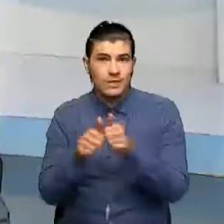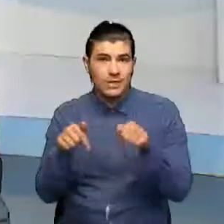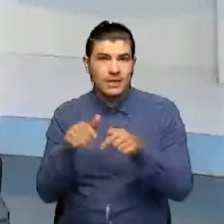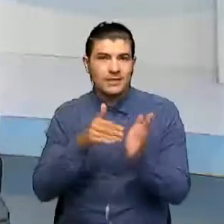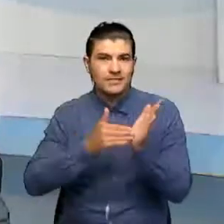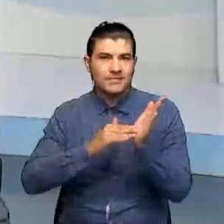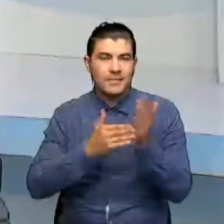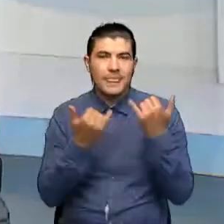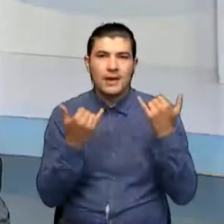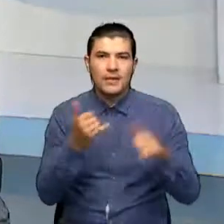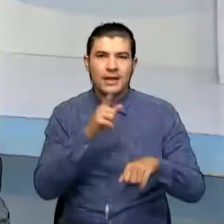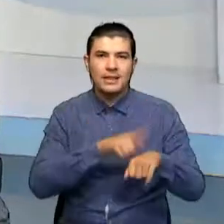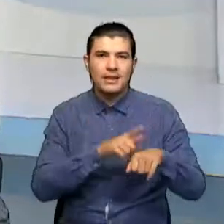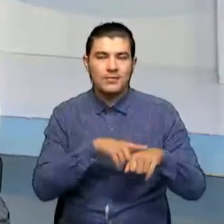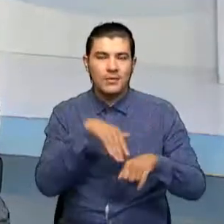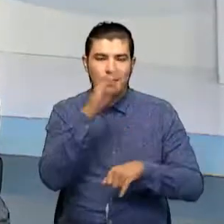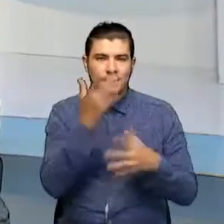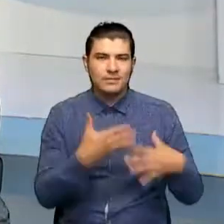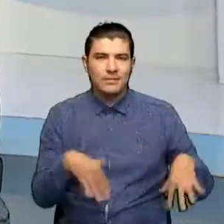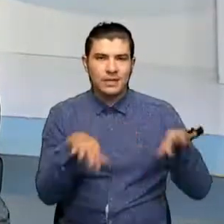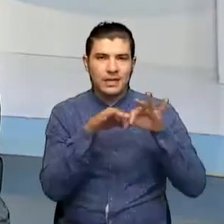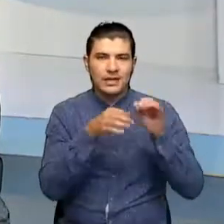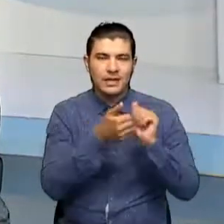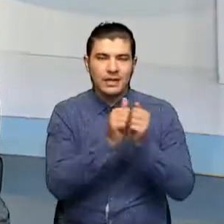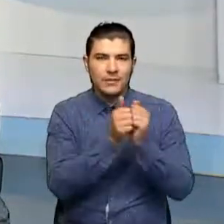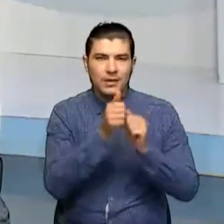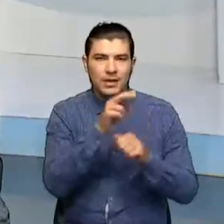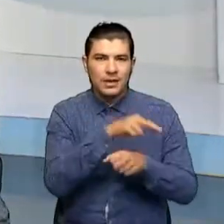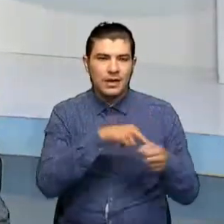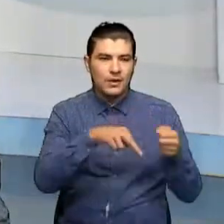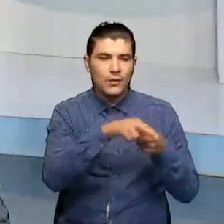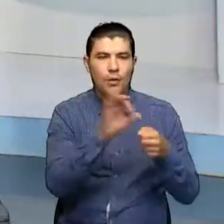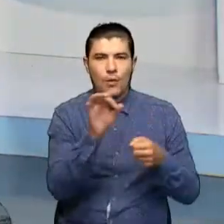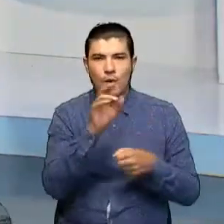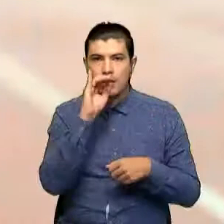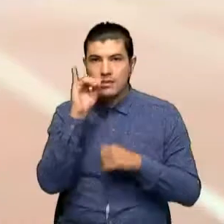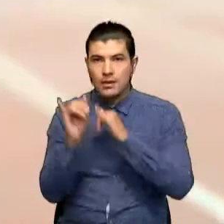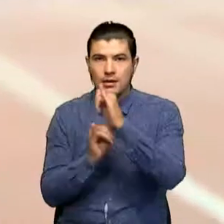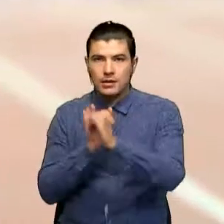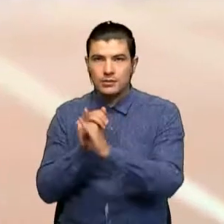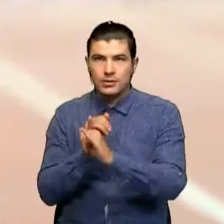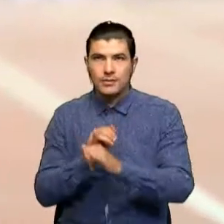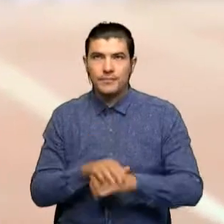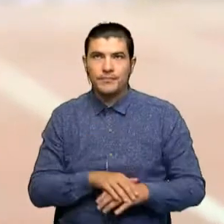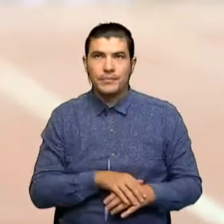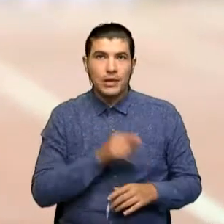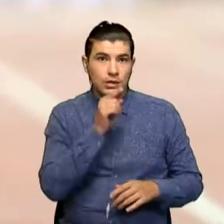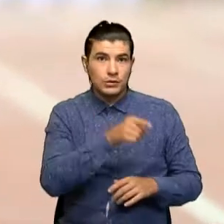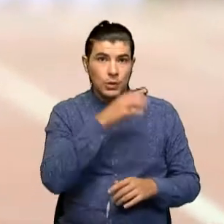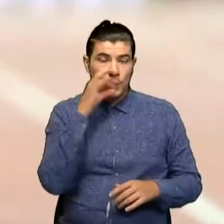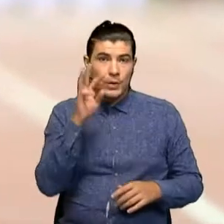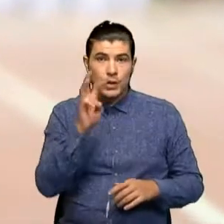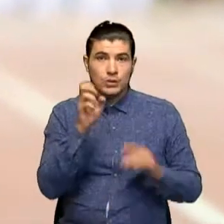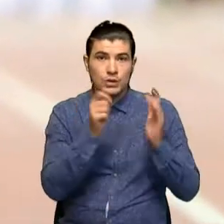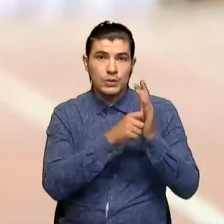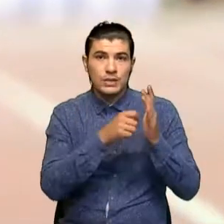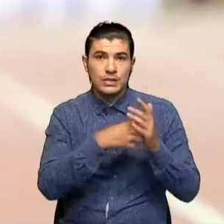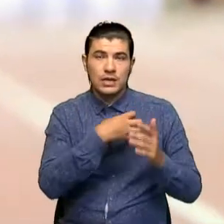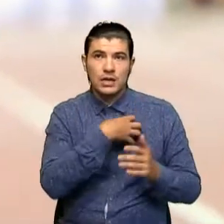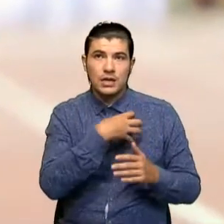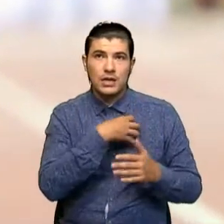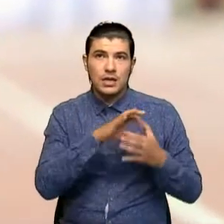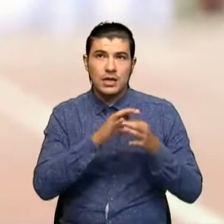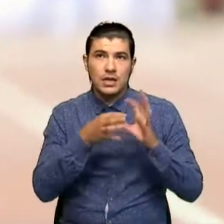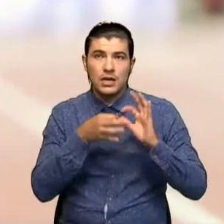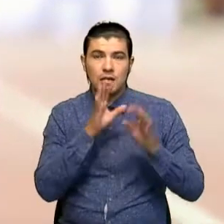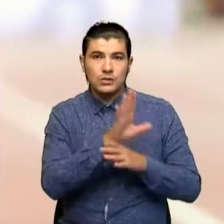Hora de hablar de los hechos más destacados del deporte en el ámbito regional e internacional. Usain Bolt, el 8 veces campeón olímpico y